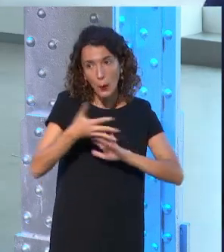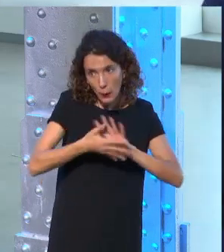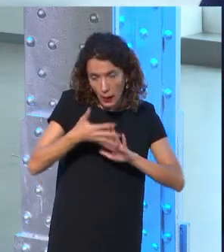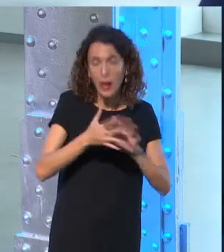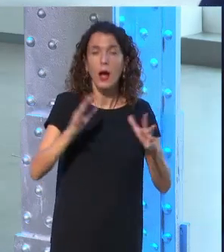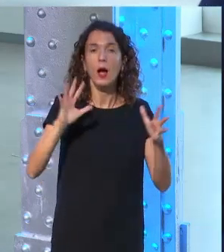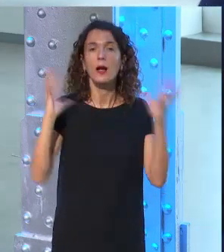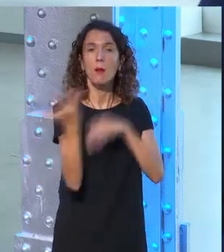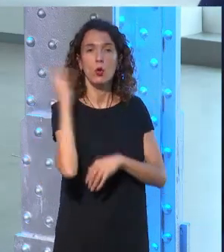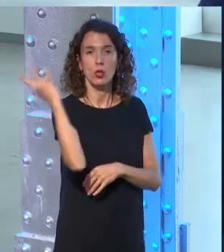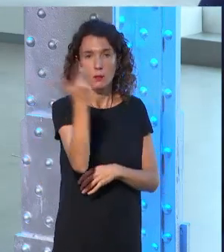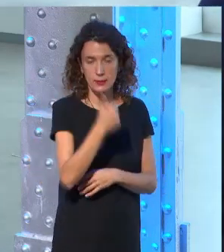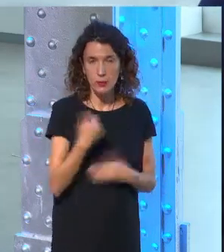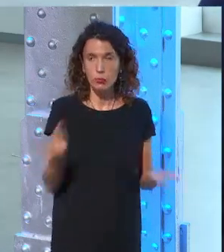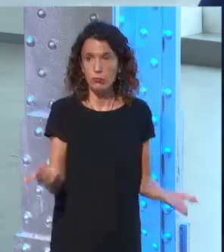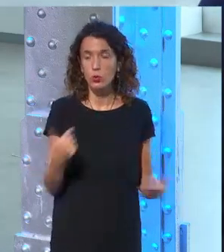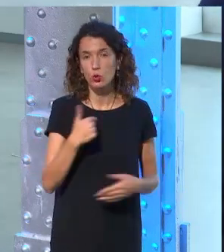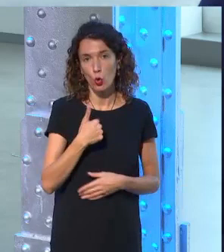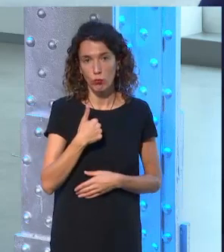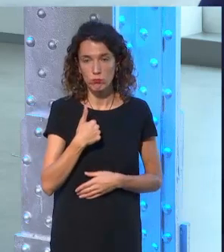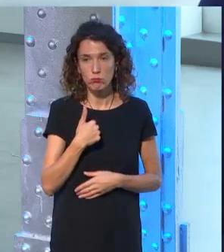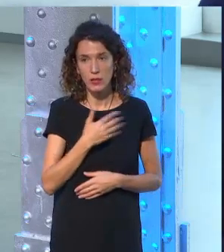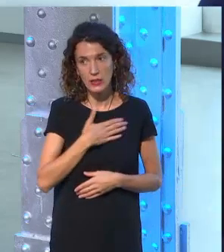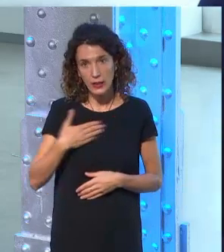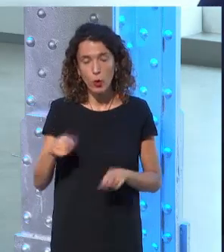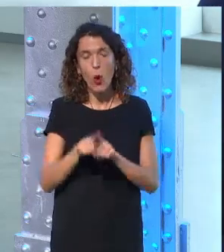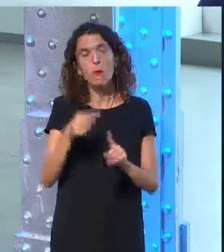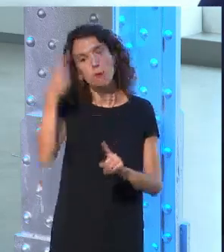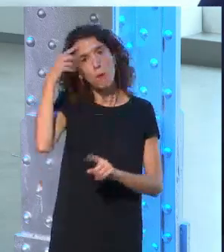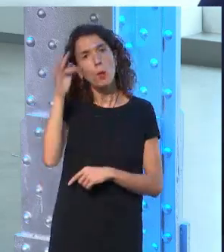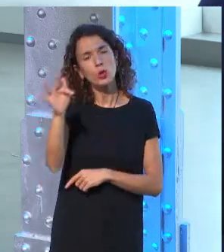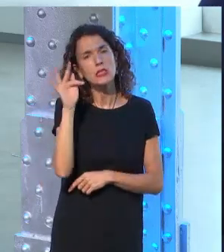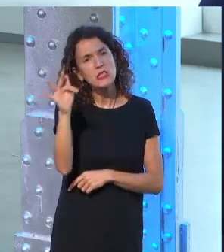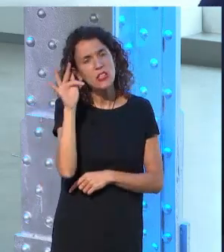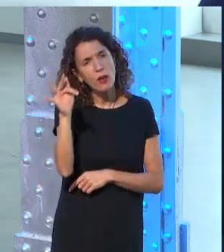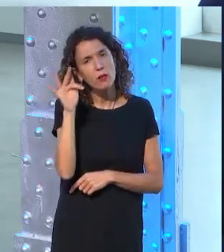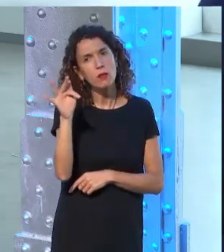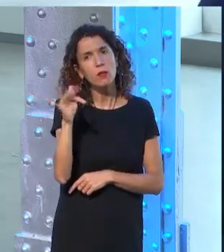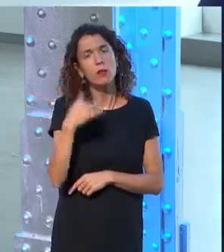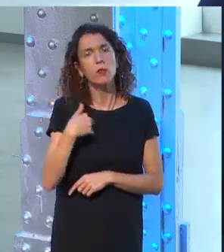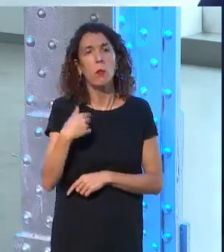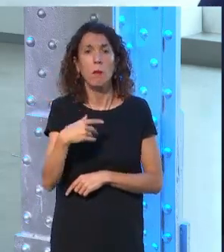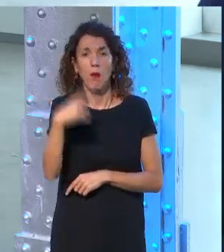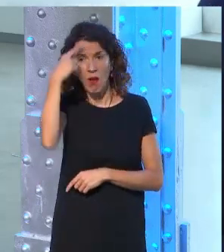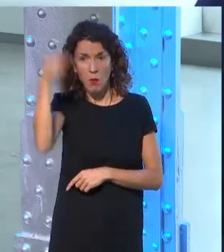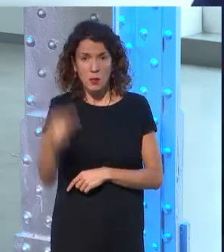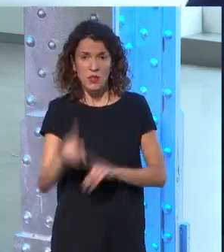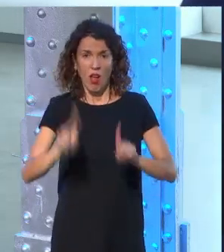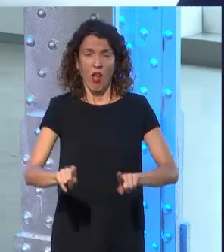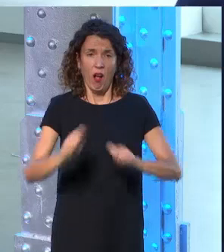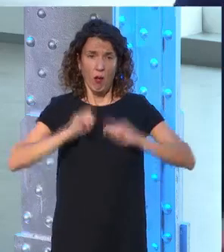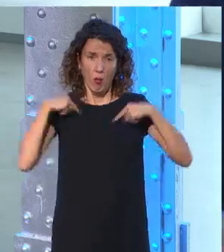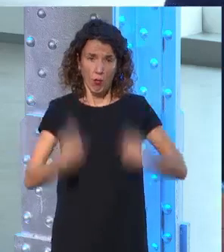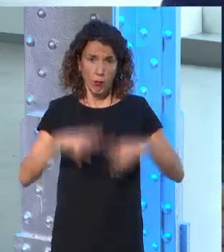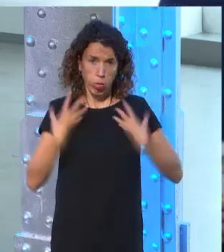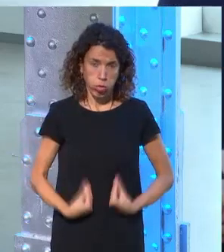de cambio climático. Yo quiero también ser positiva, porque creo que el ser pesimista lleva a la frustración.